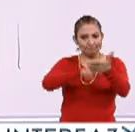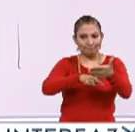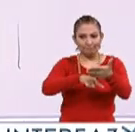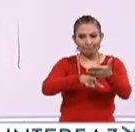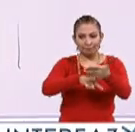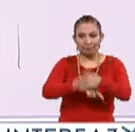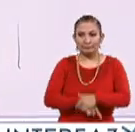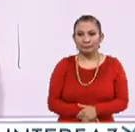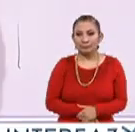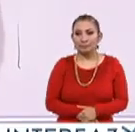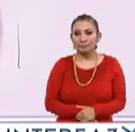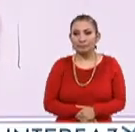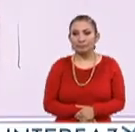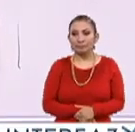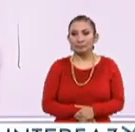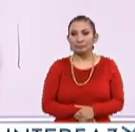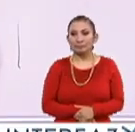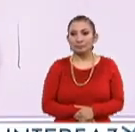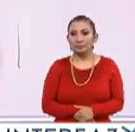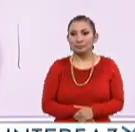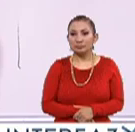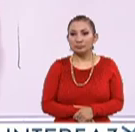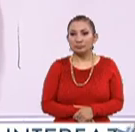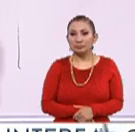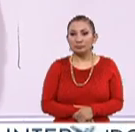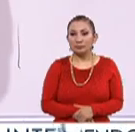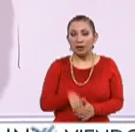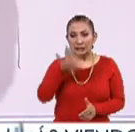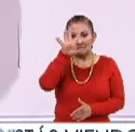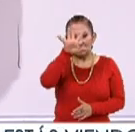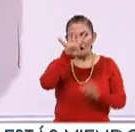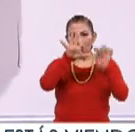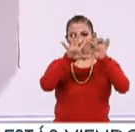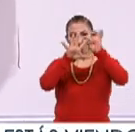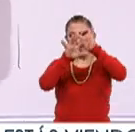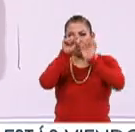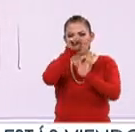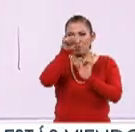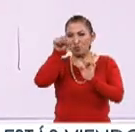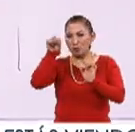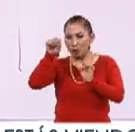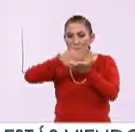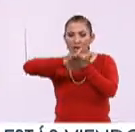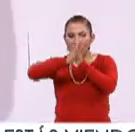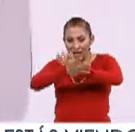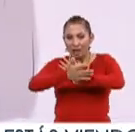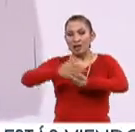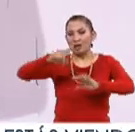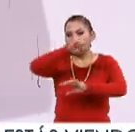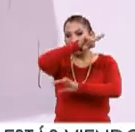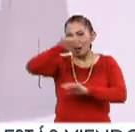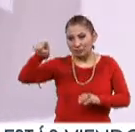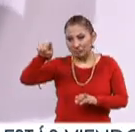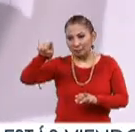cero. Uh-huh. Y luego aquí tengo 3 y 2, 5. Tengo 5 puntos. Se vuelven una raya.